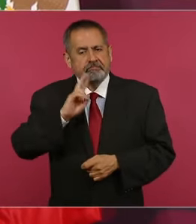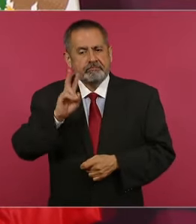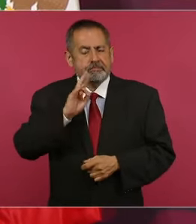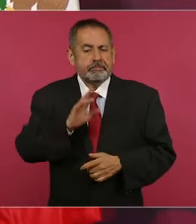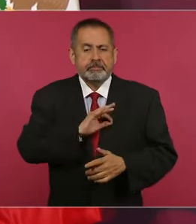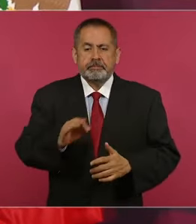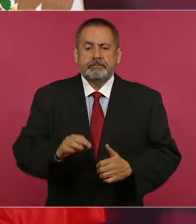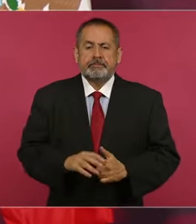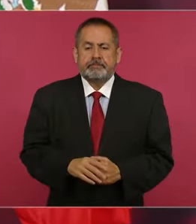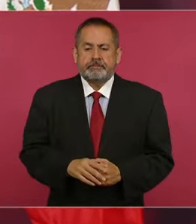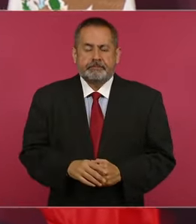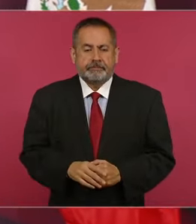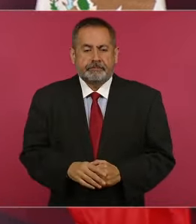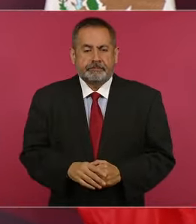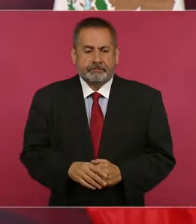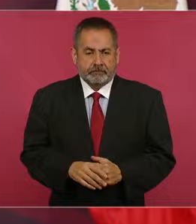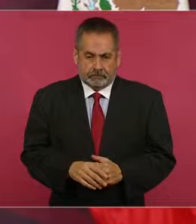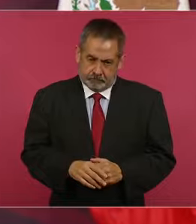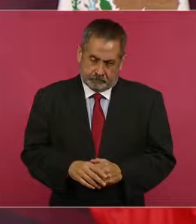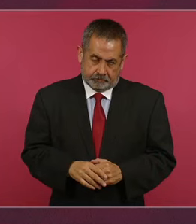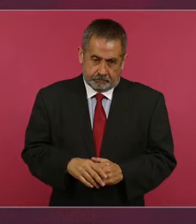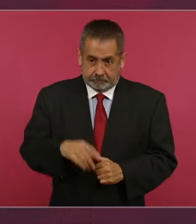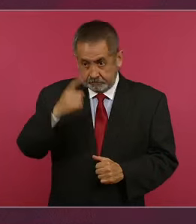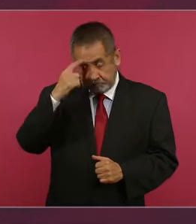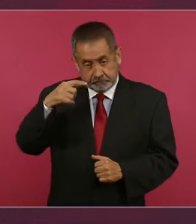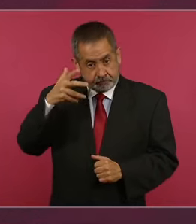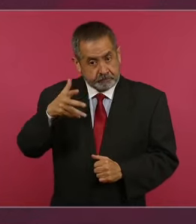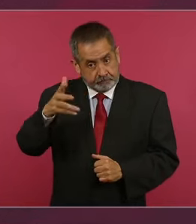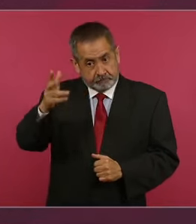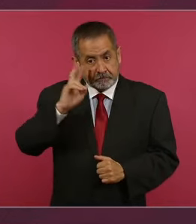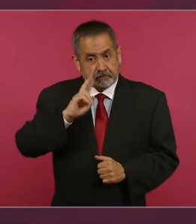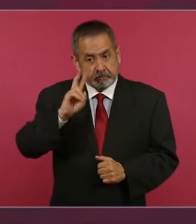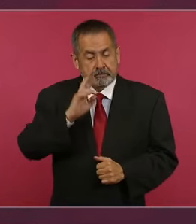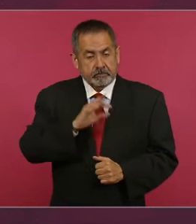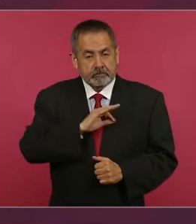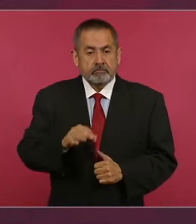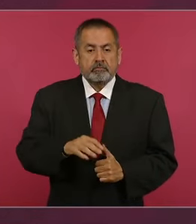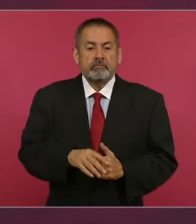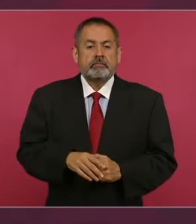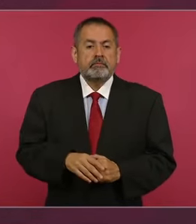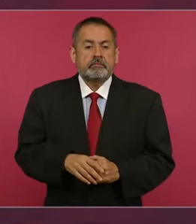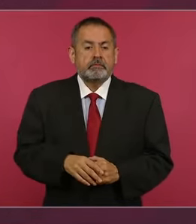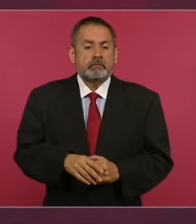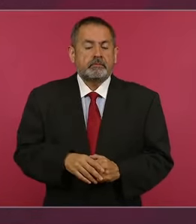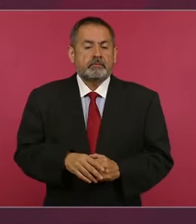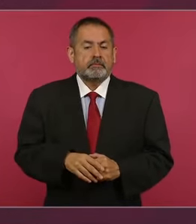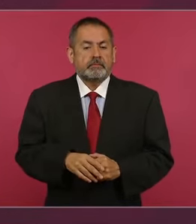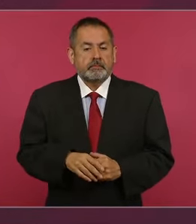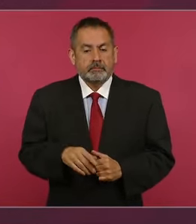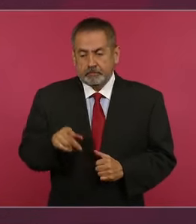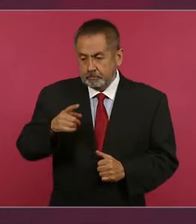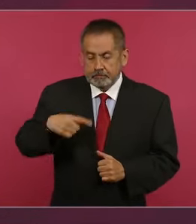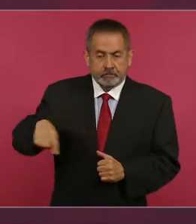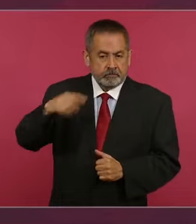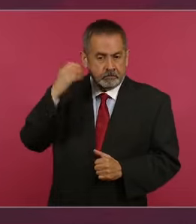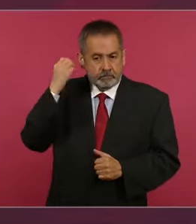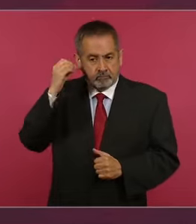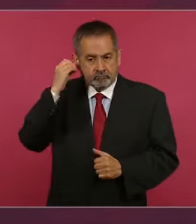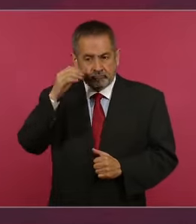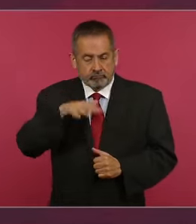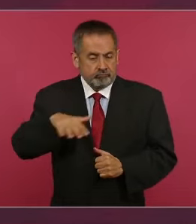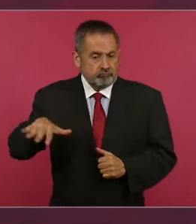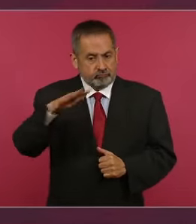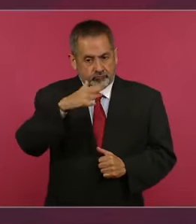pendiente para adelante. Entonces, toda esa costa de Oaxaca,